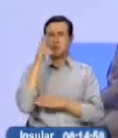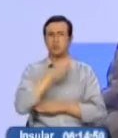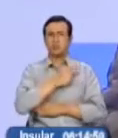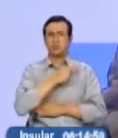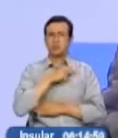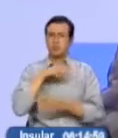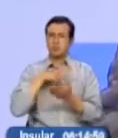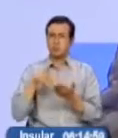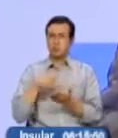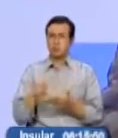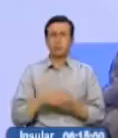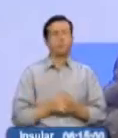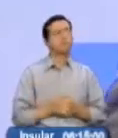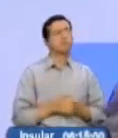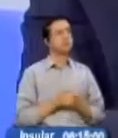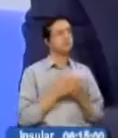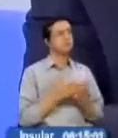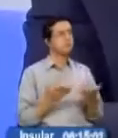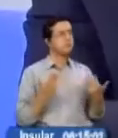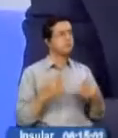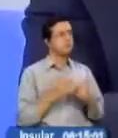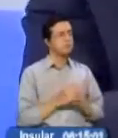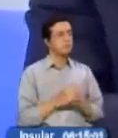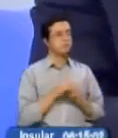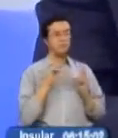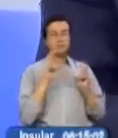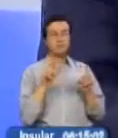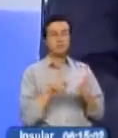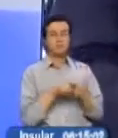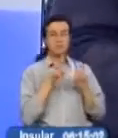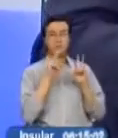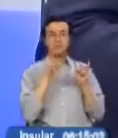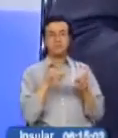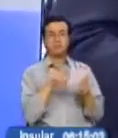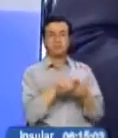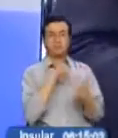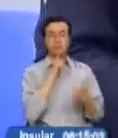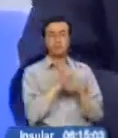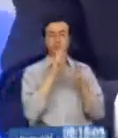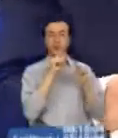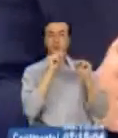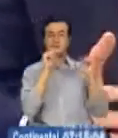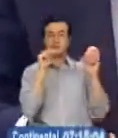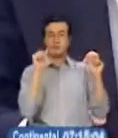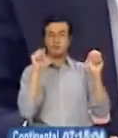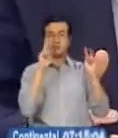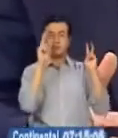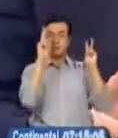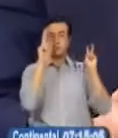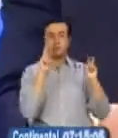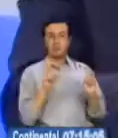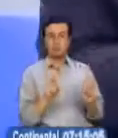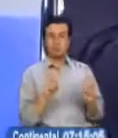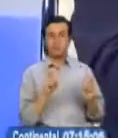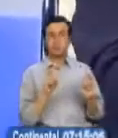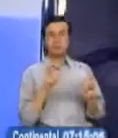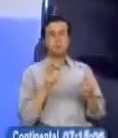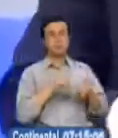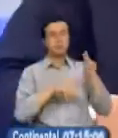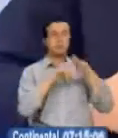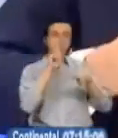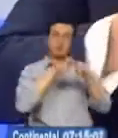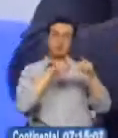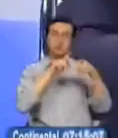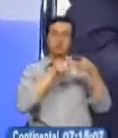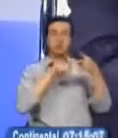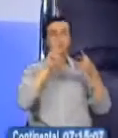universitario. Pero más allá de esos atributos, René Ramírez, el tema también pasa en cuanto a calidad en términos de contenido, no solo en términos de infraestructura, no